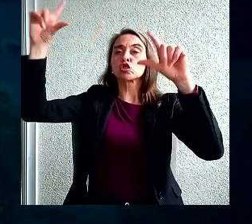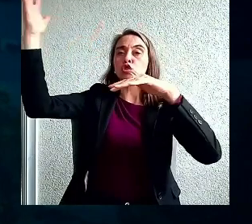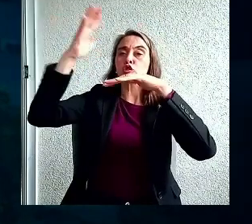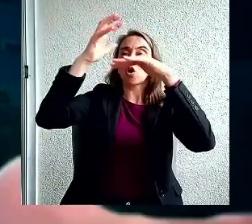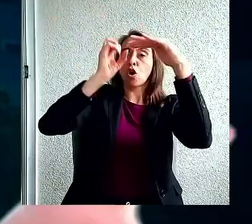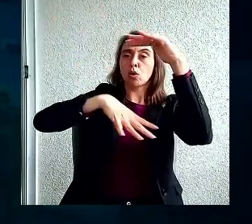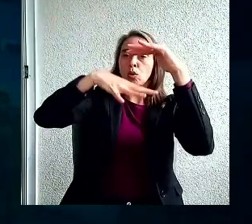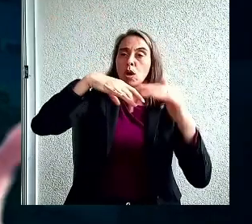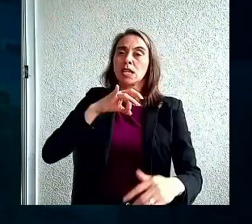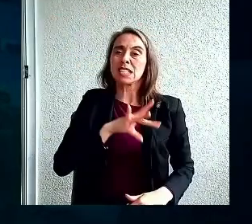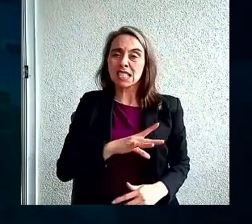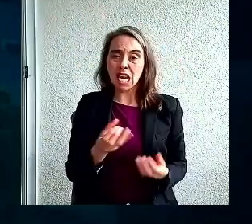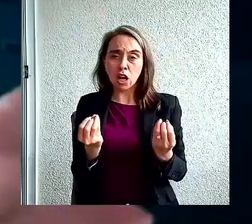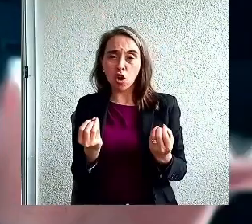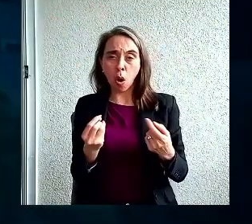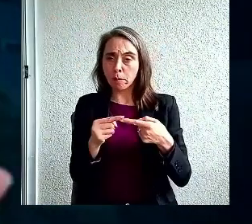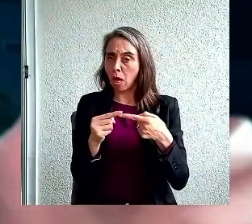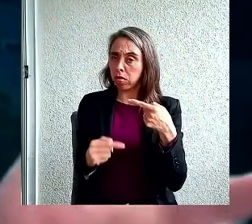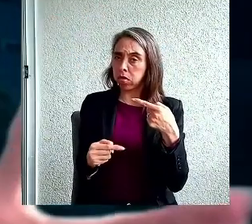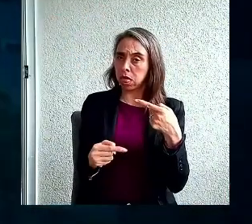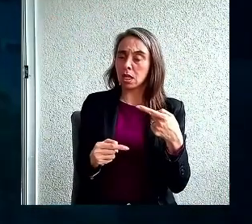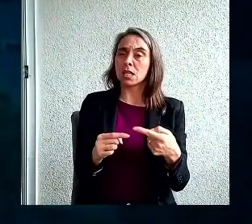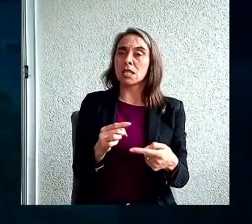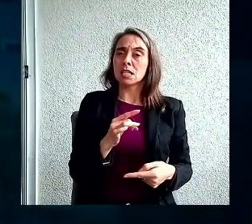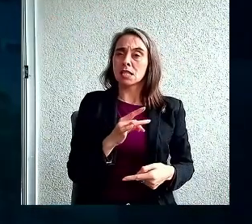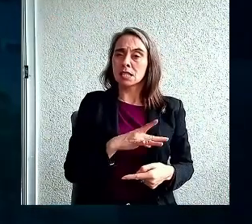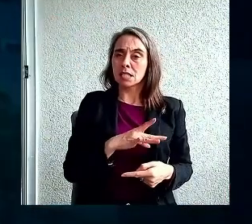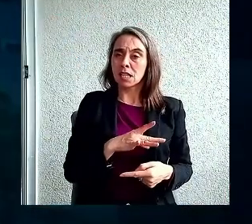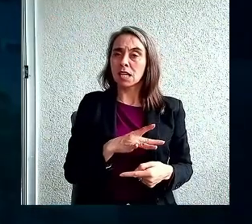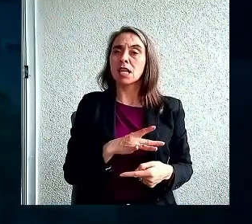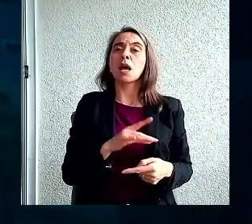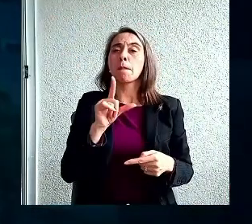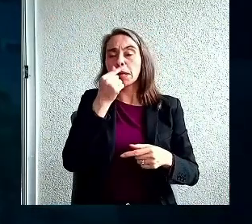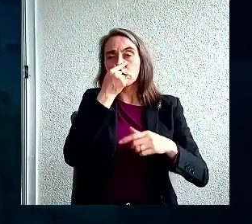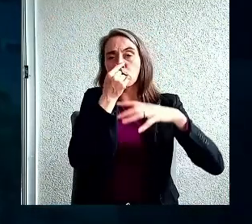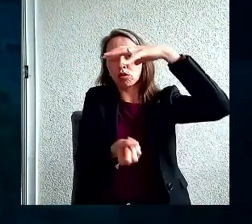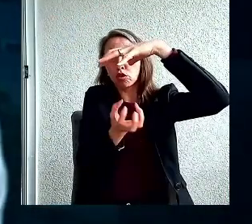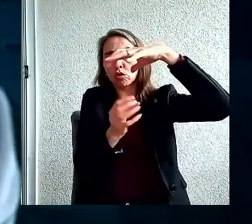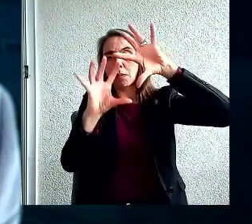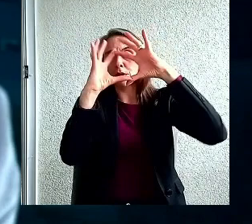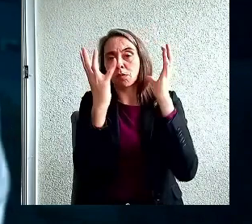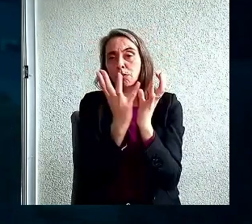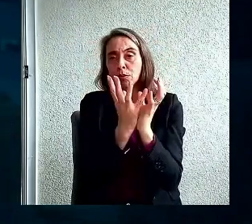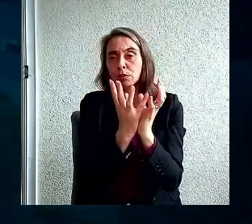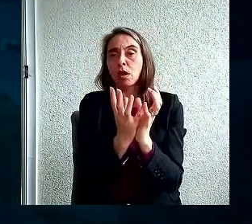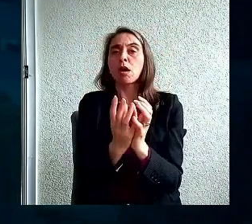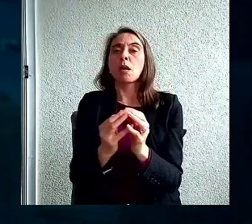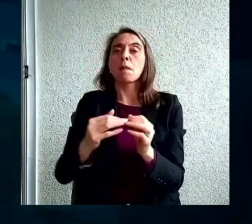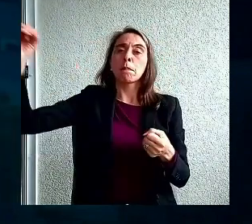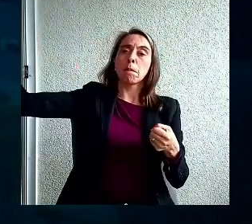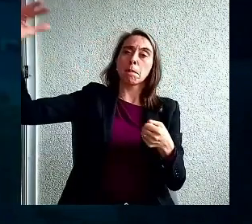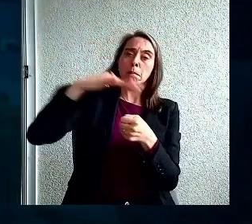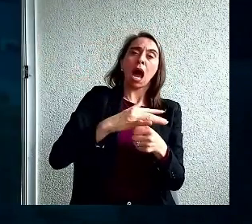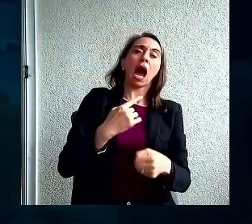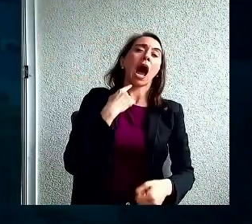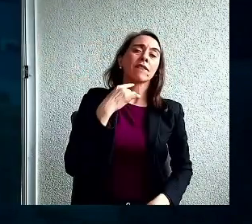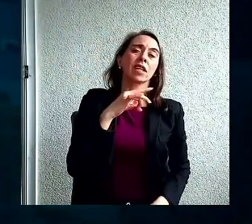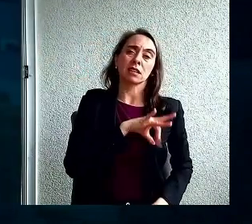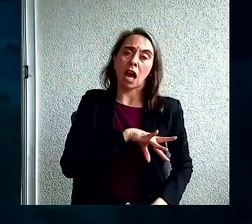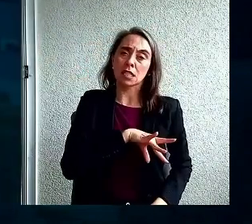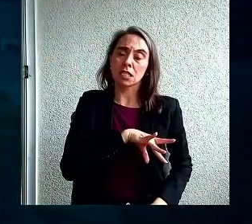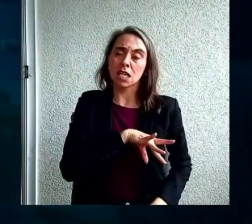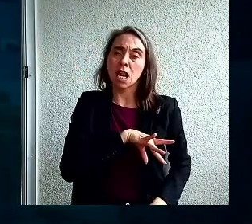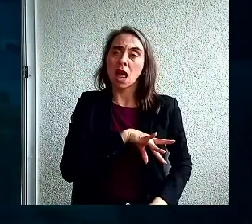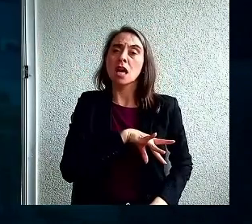que se va a ver más afectado, pero también es uno de los que va a poder actuar y ayudar, digamos, a ofrecerle sostenibilidad al resto del mundo. ¿Alguno